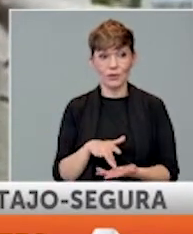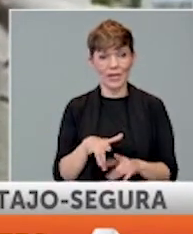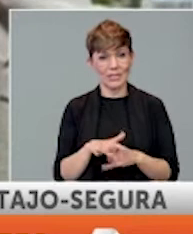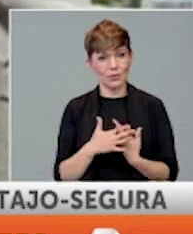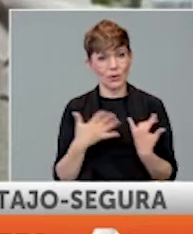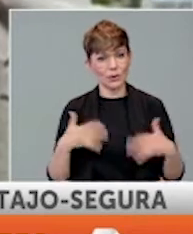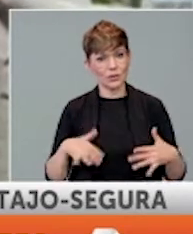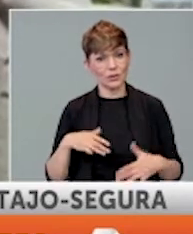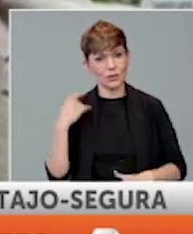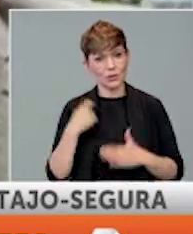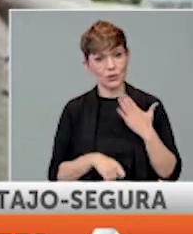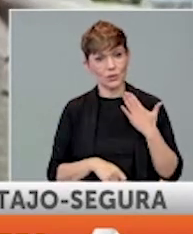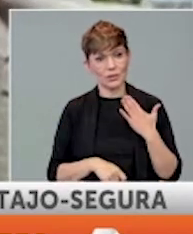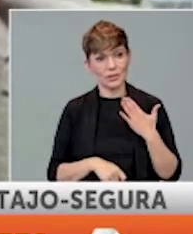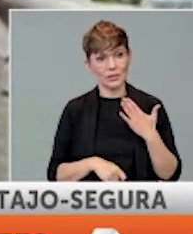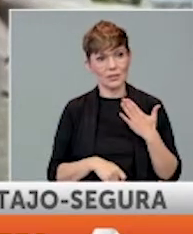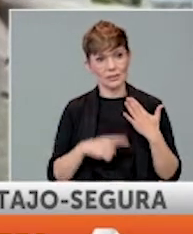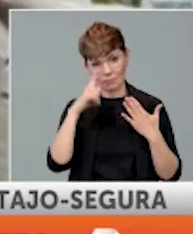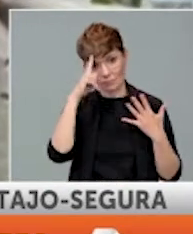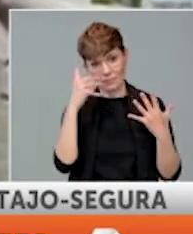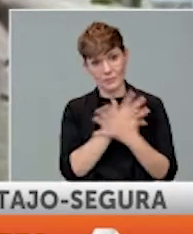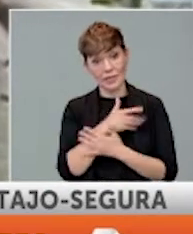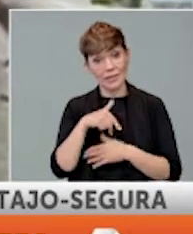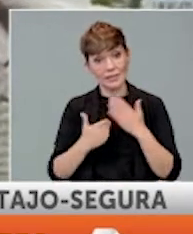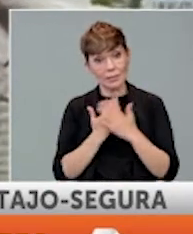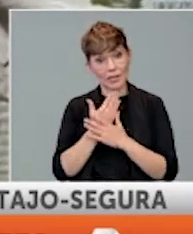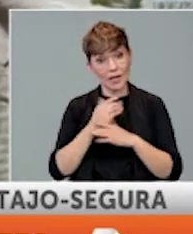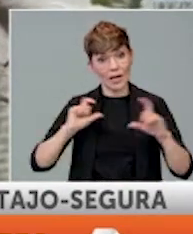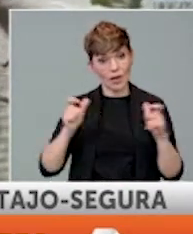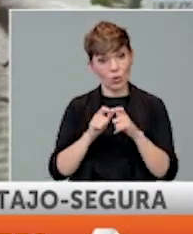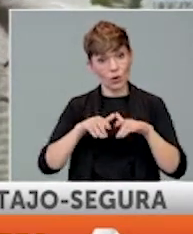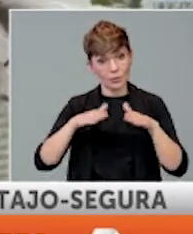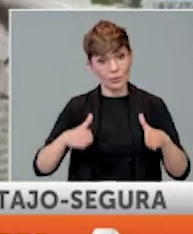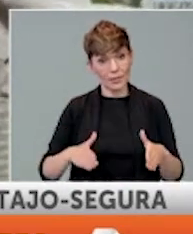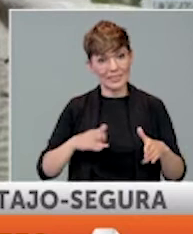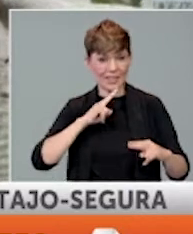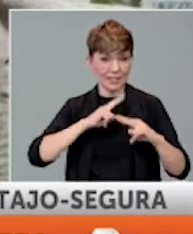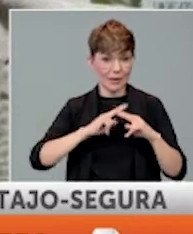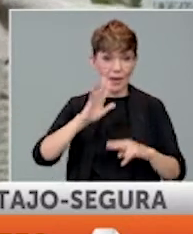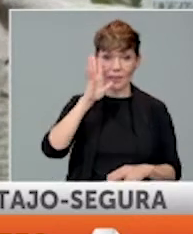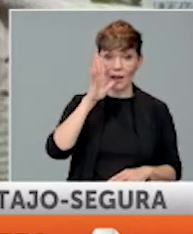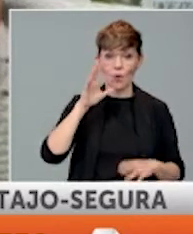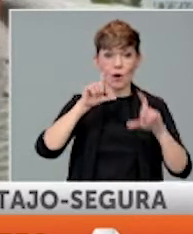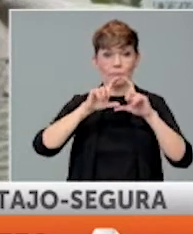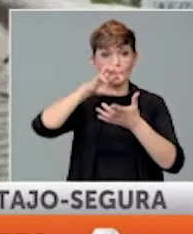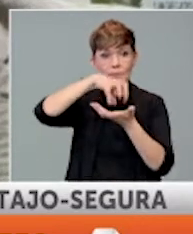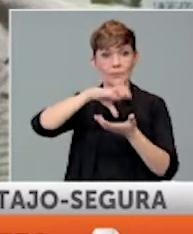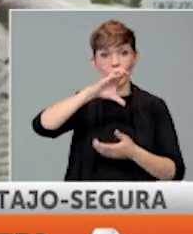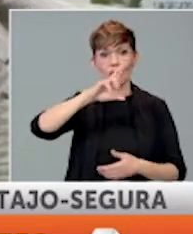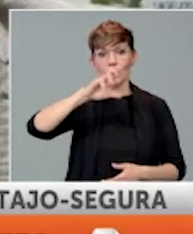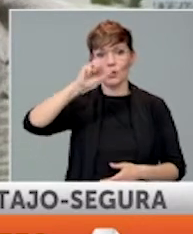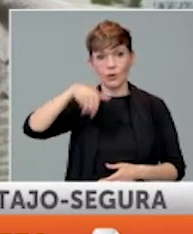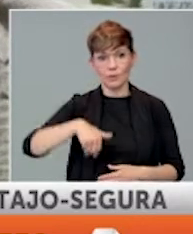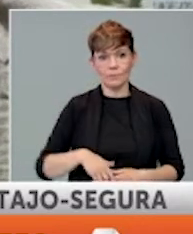panorama. No es de extrañar que esta mañana se vaya a reunir la mesa del agua en Murcia, en la sede de la CROEM, ¿no? Sí,